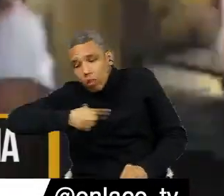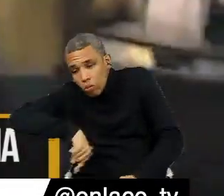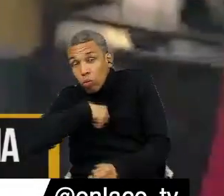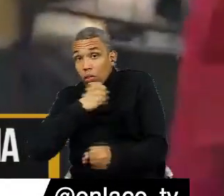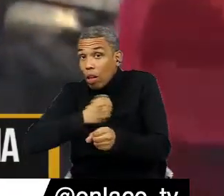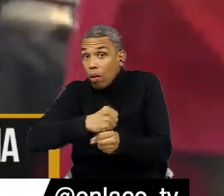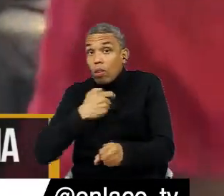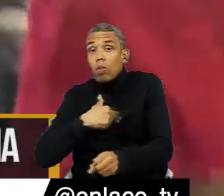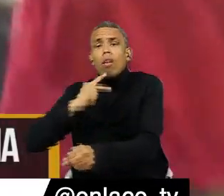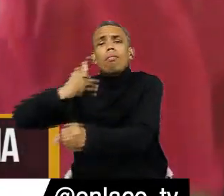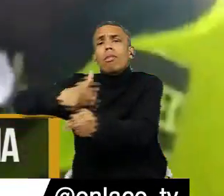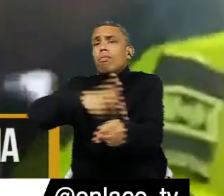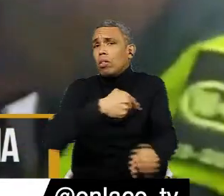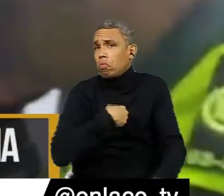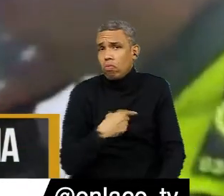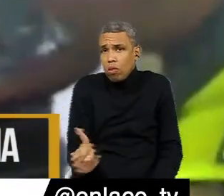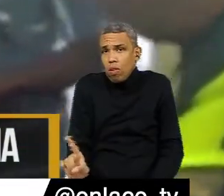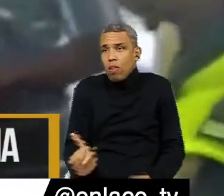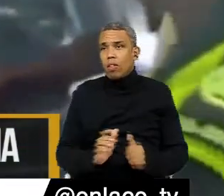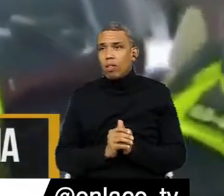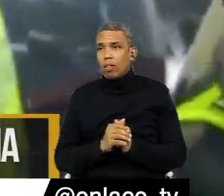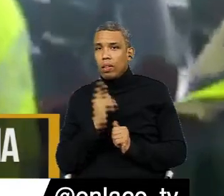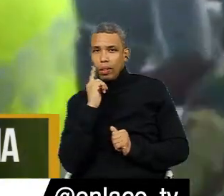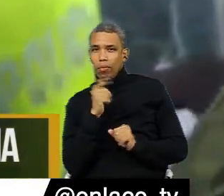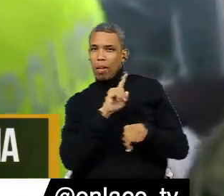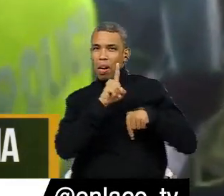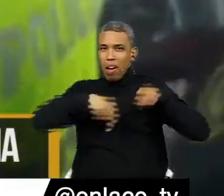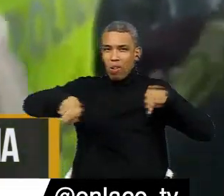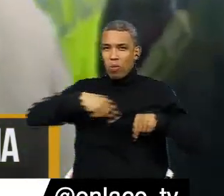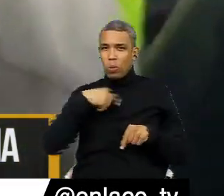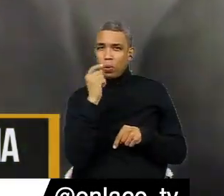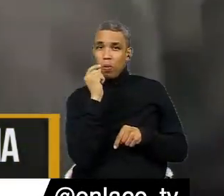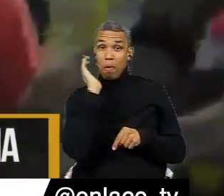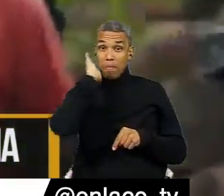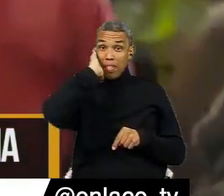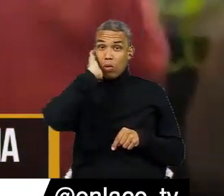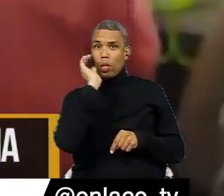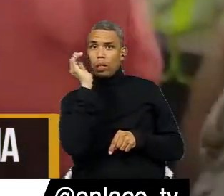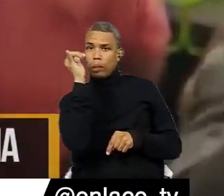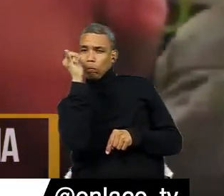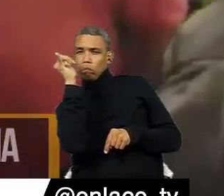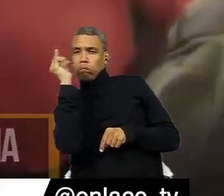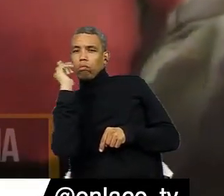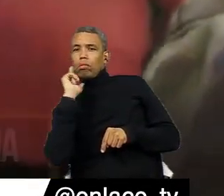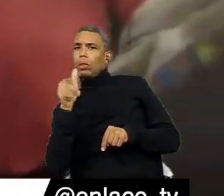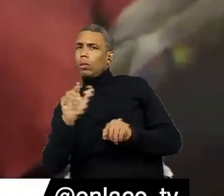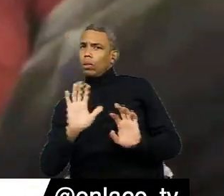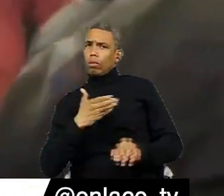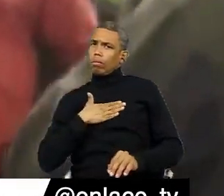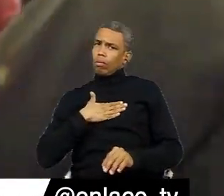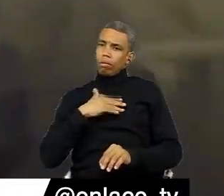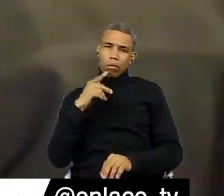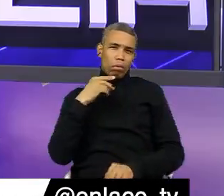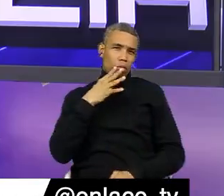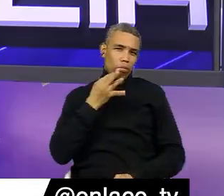registrados en estos puestos de ventas fueron grabados por ciudadanos que presenciaron los mismos y que se solidarizaron con los vendedores del pescado.